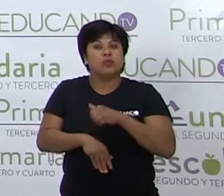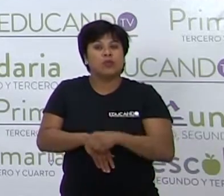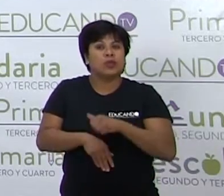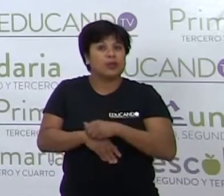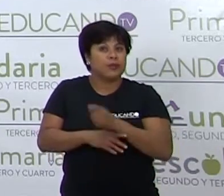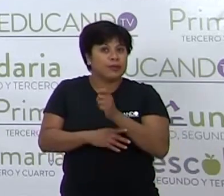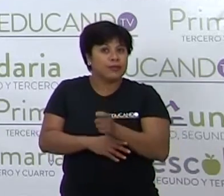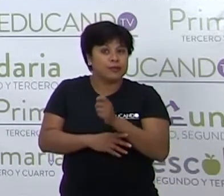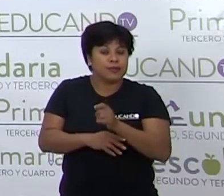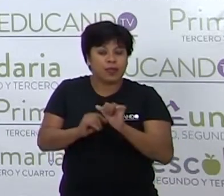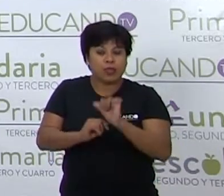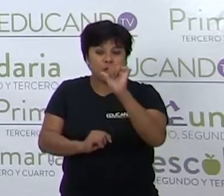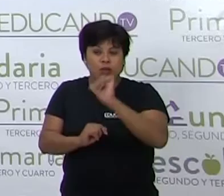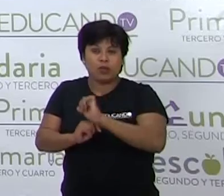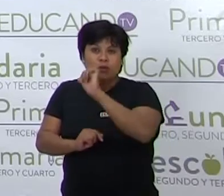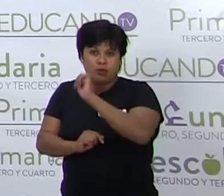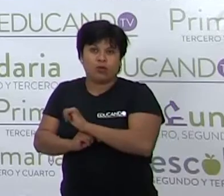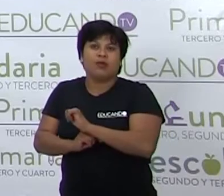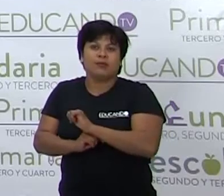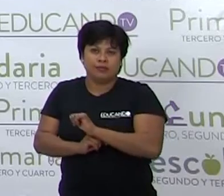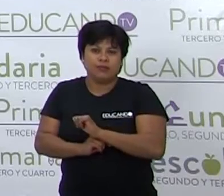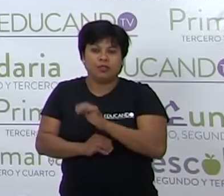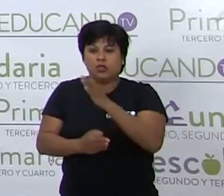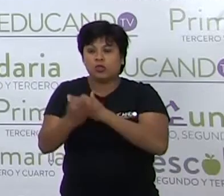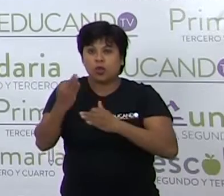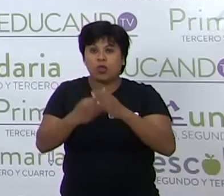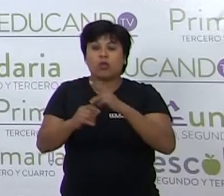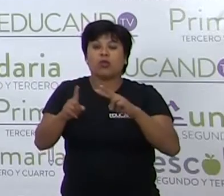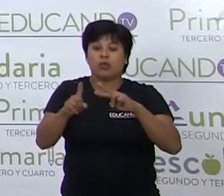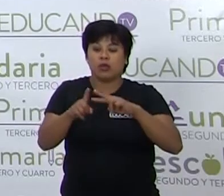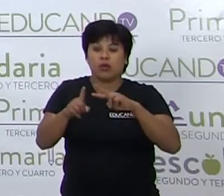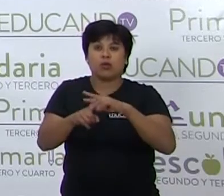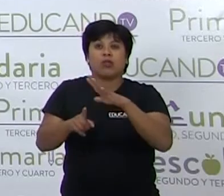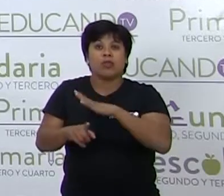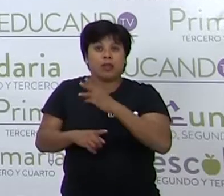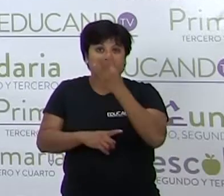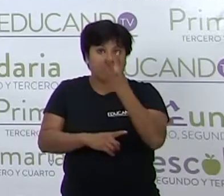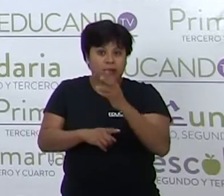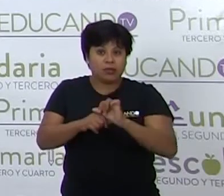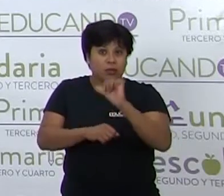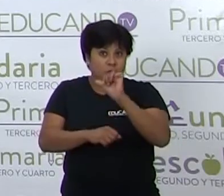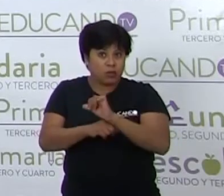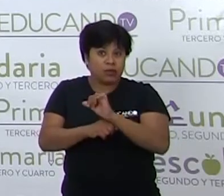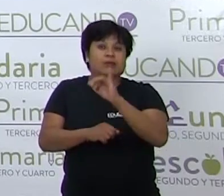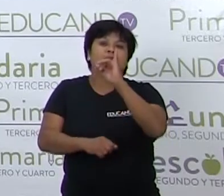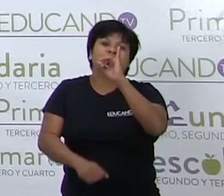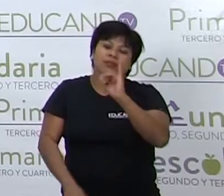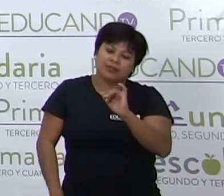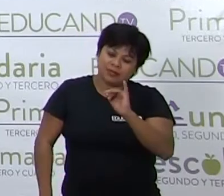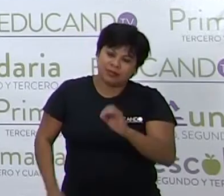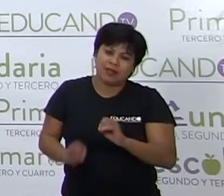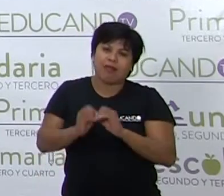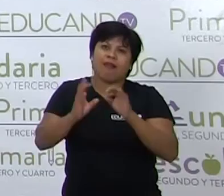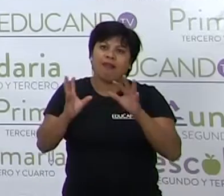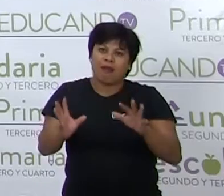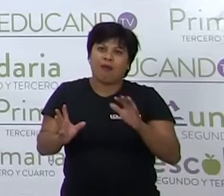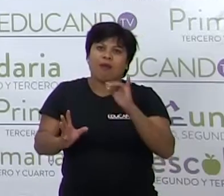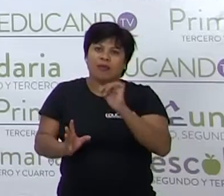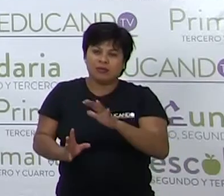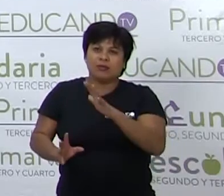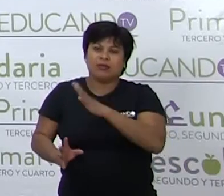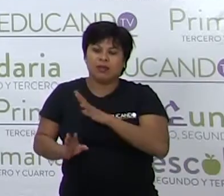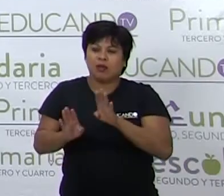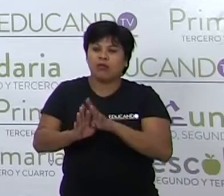alturas que tiene tiene tres todos los triángulos tiene tienen tres alturas por supuesto ya está la respuesta que